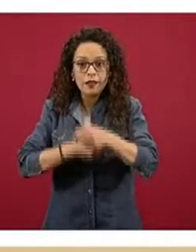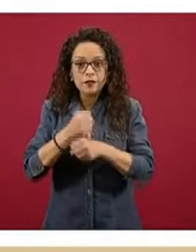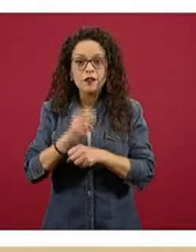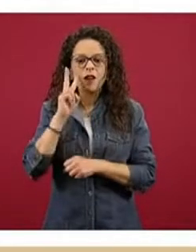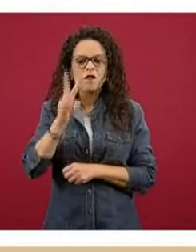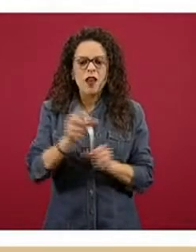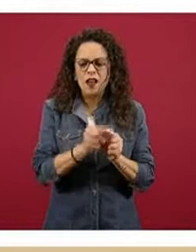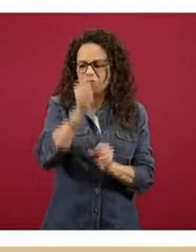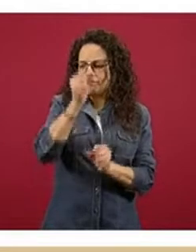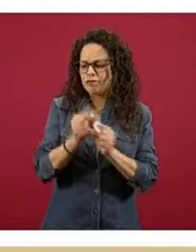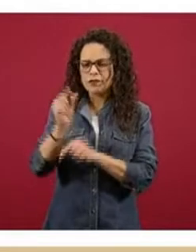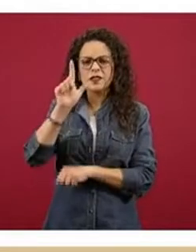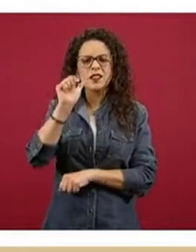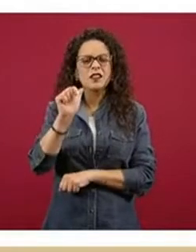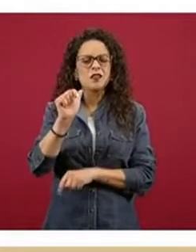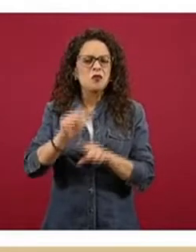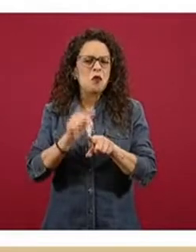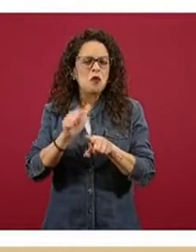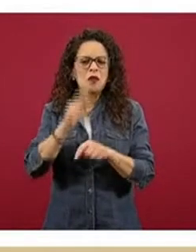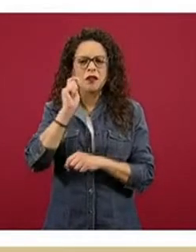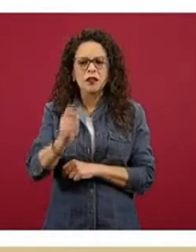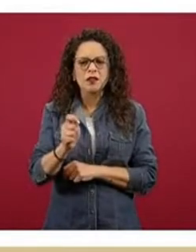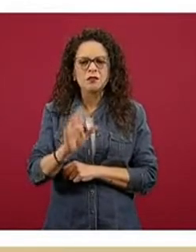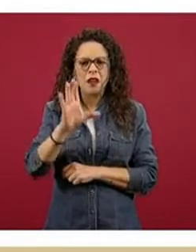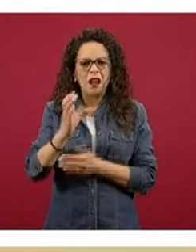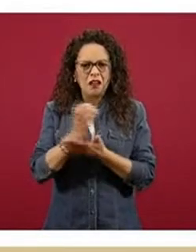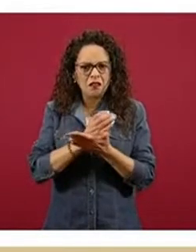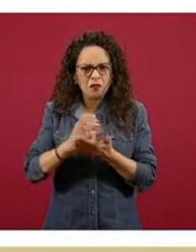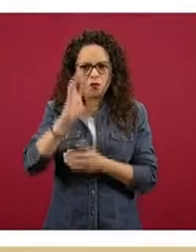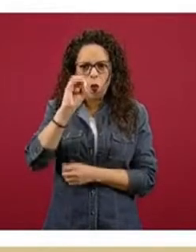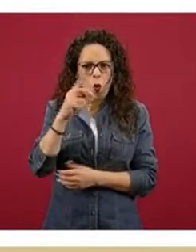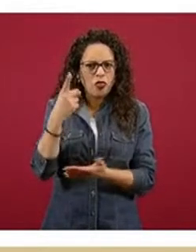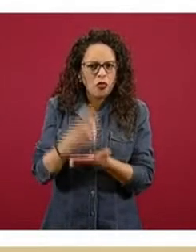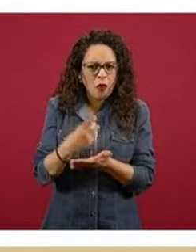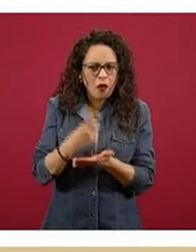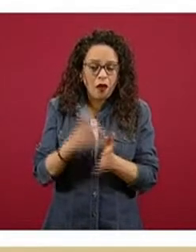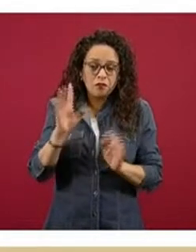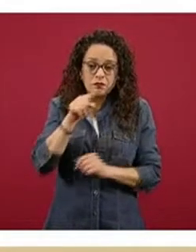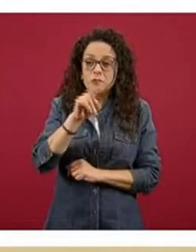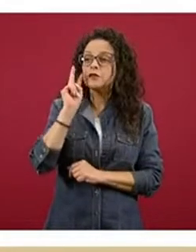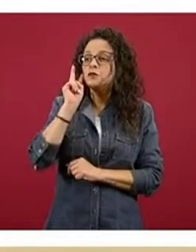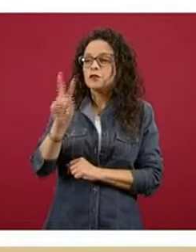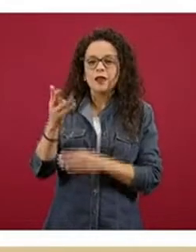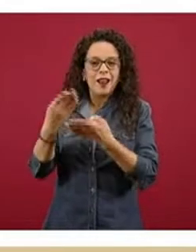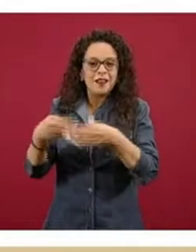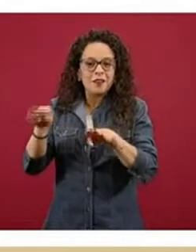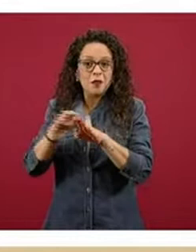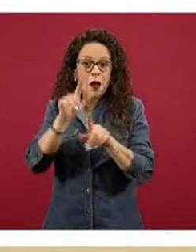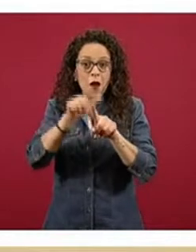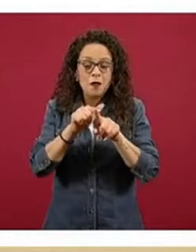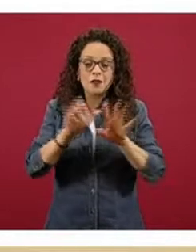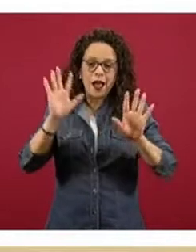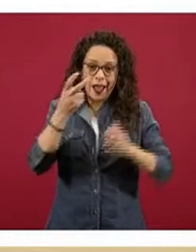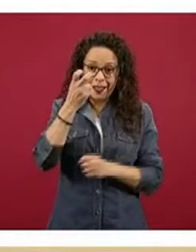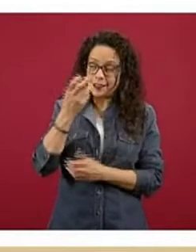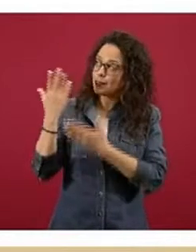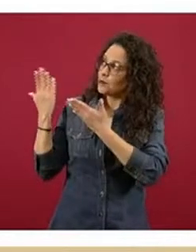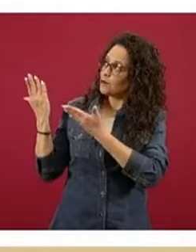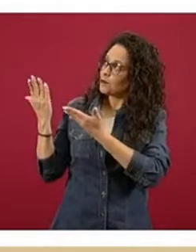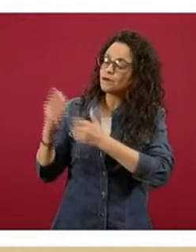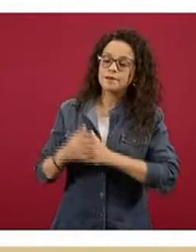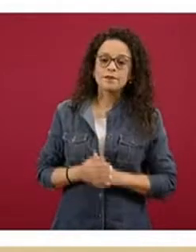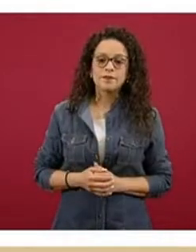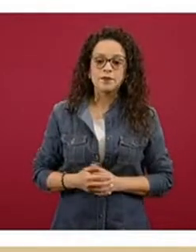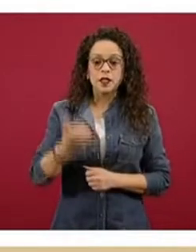barras como en color dorado o color café, no sé cómo las vean ustedes en casa, y luego tenemos otras barras en